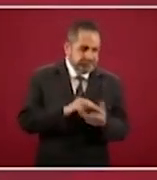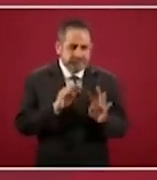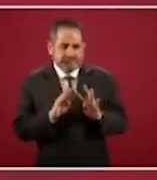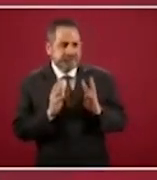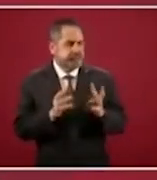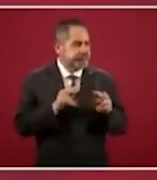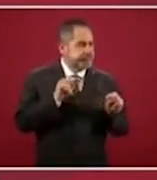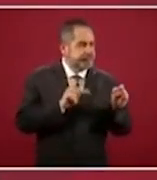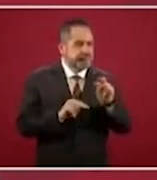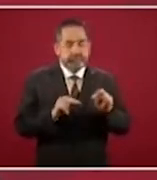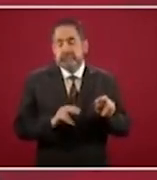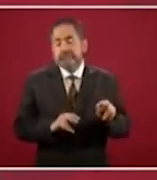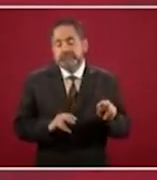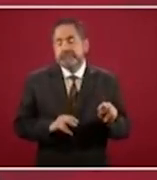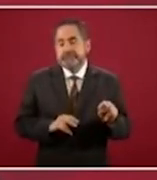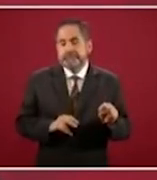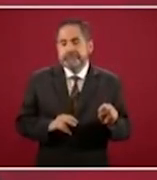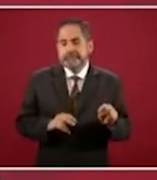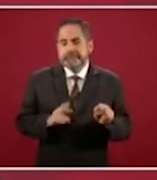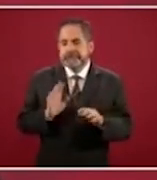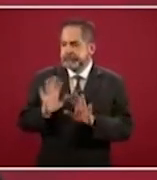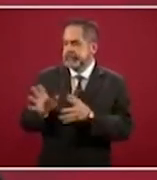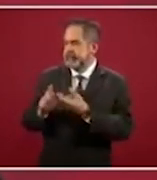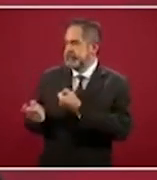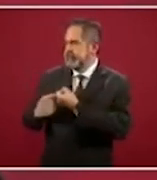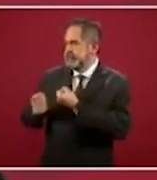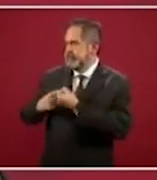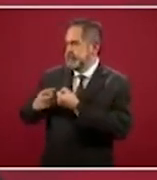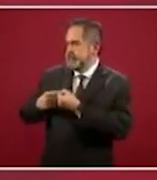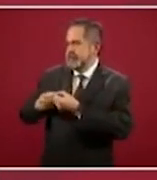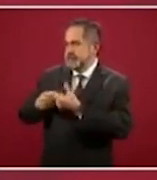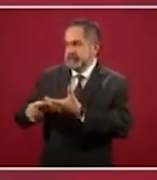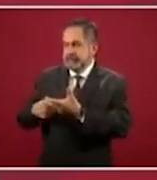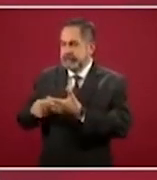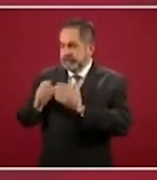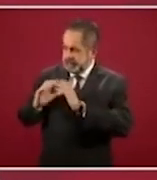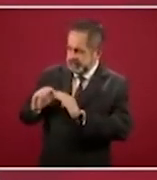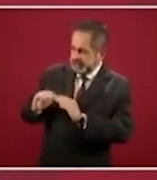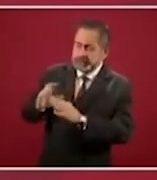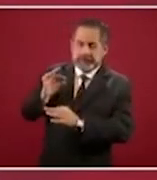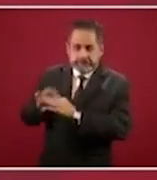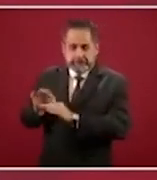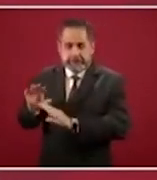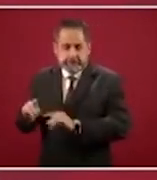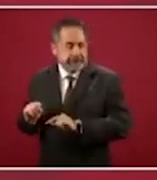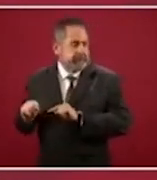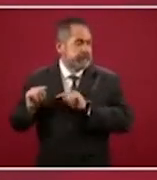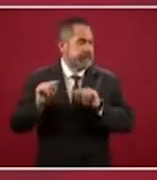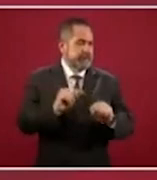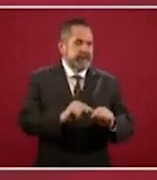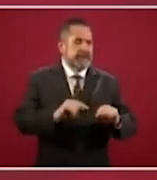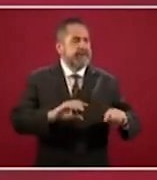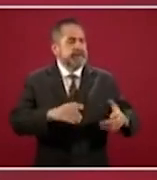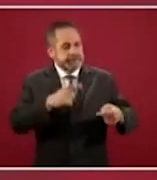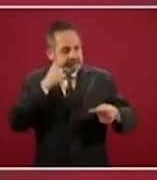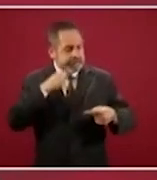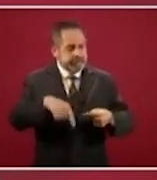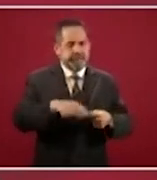habiendo reclutado todo el personal se concentrará y de esta manera estamos